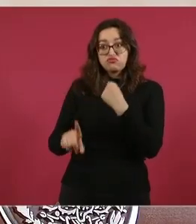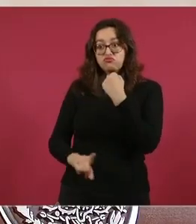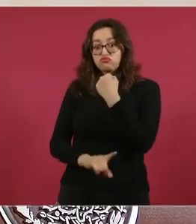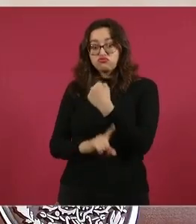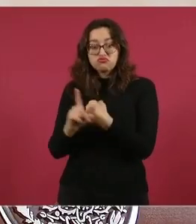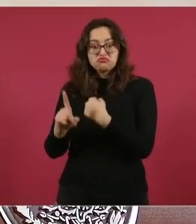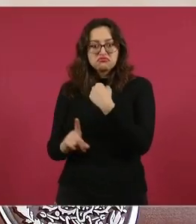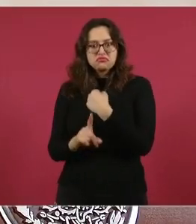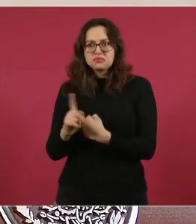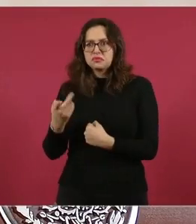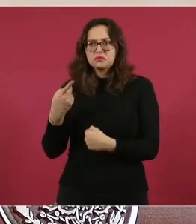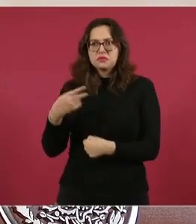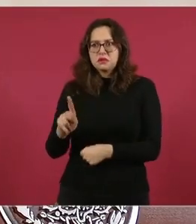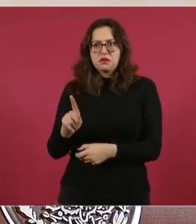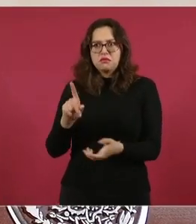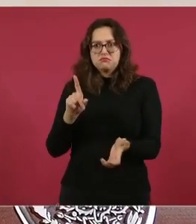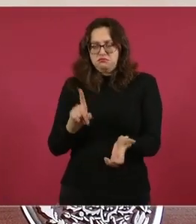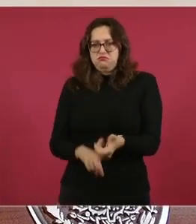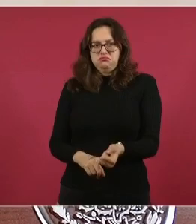continúa